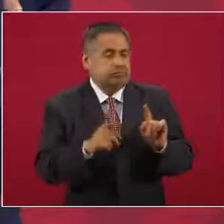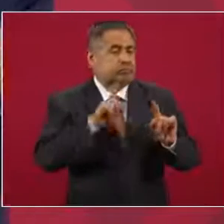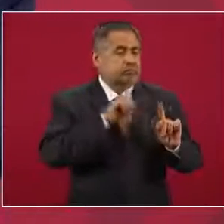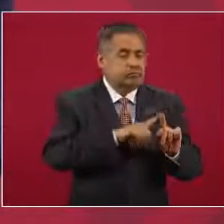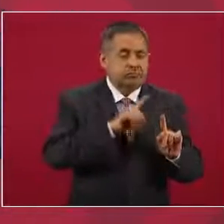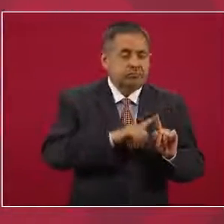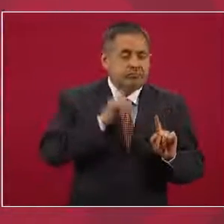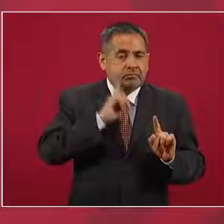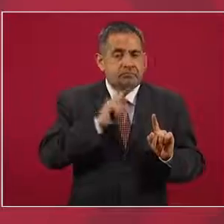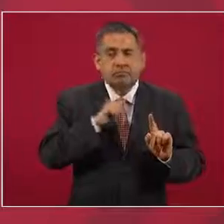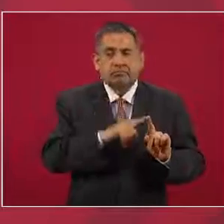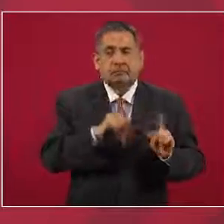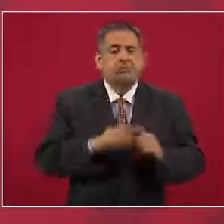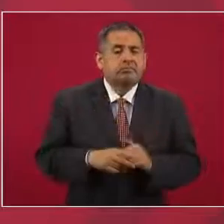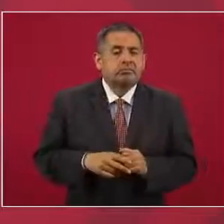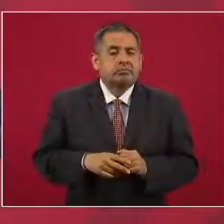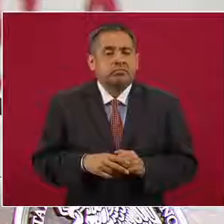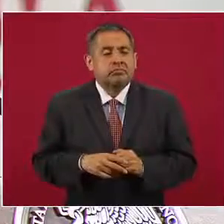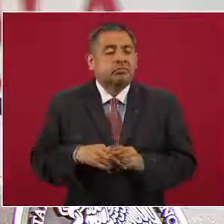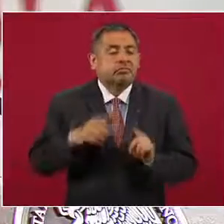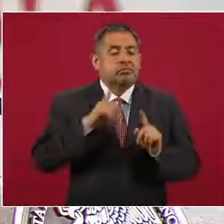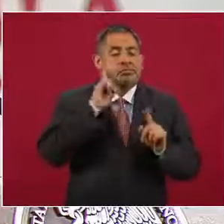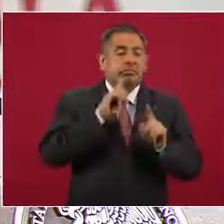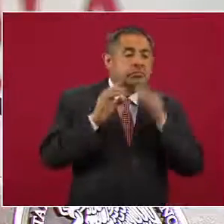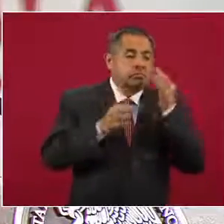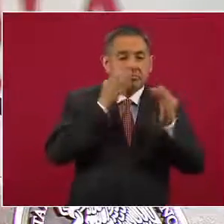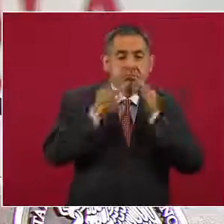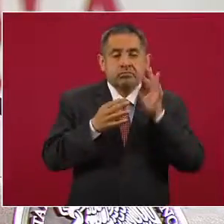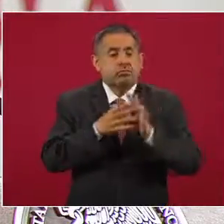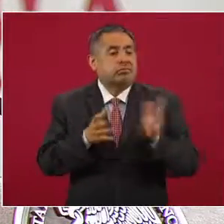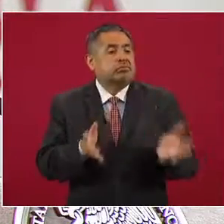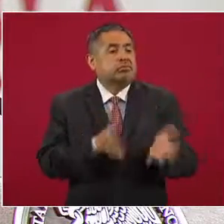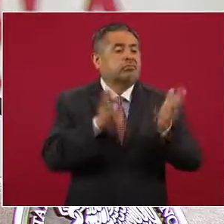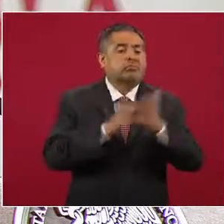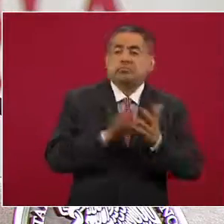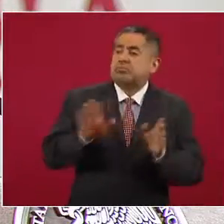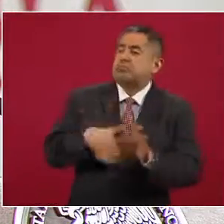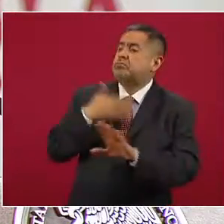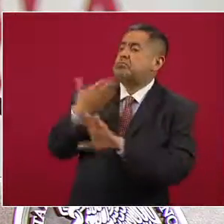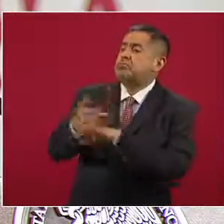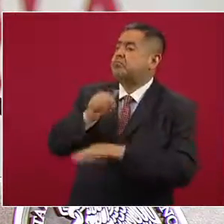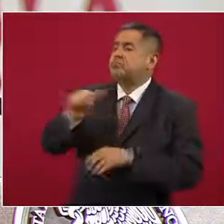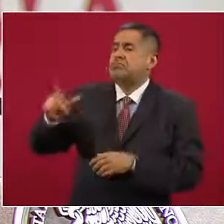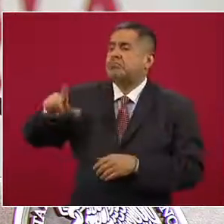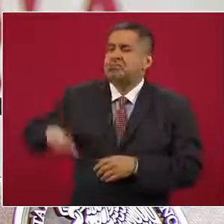estaba promoviendo un movimiento en contra